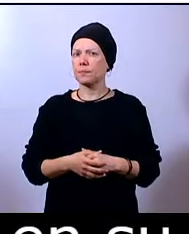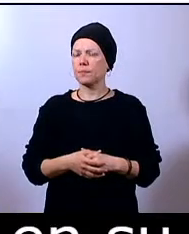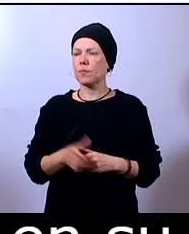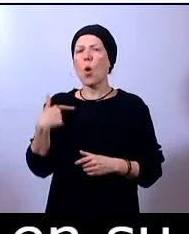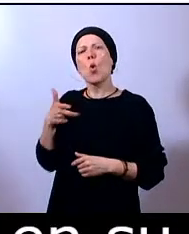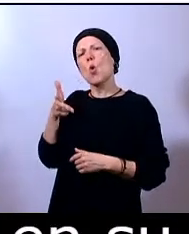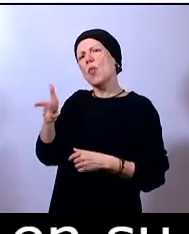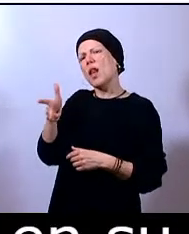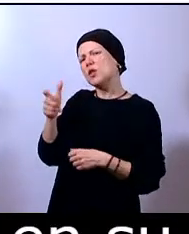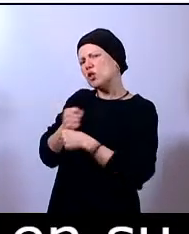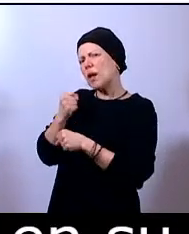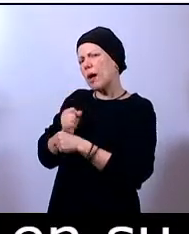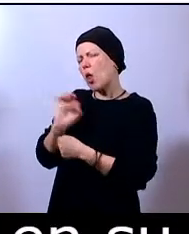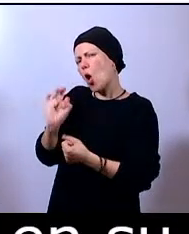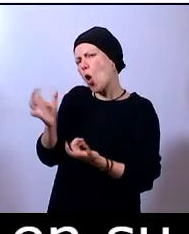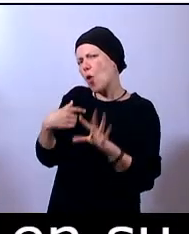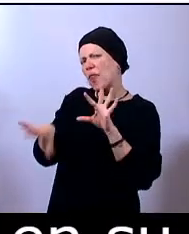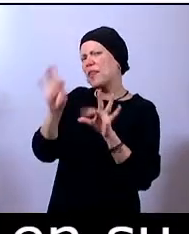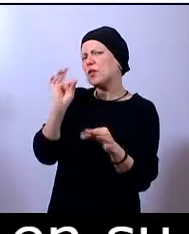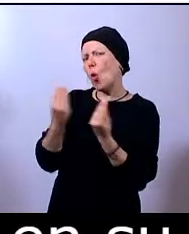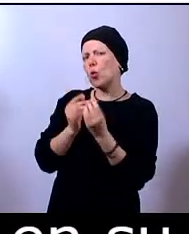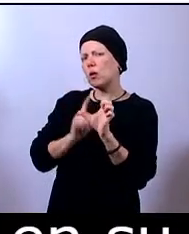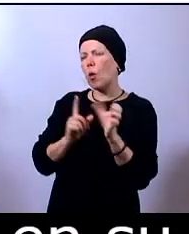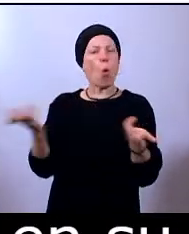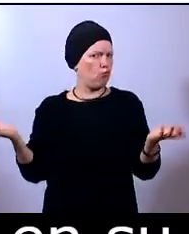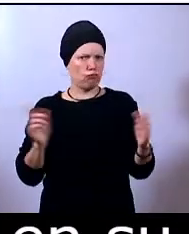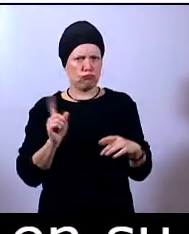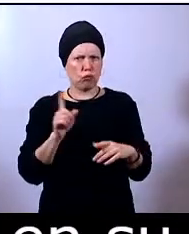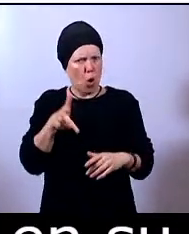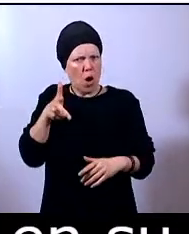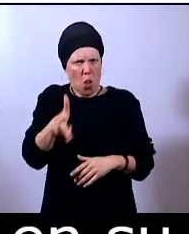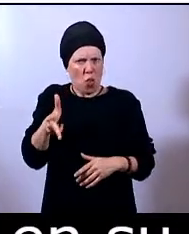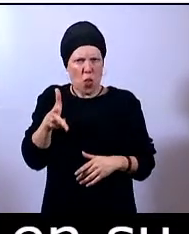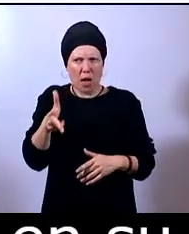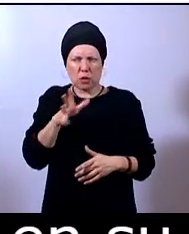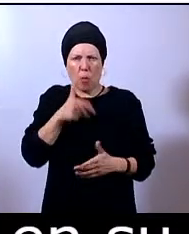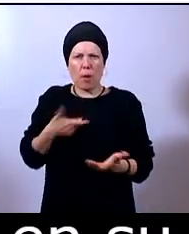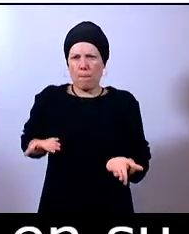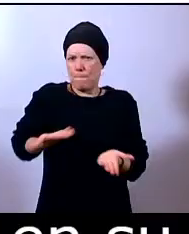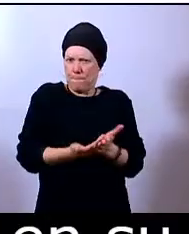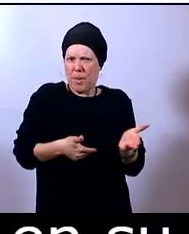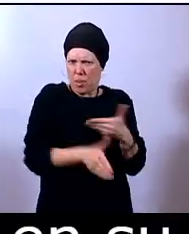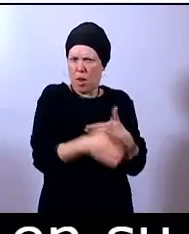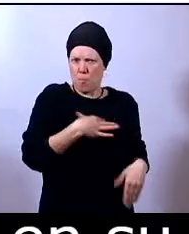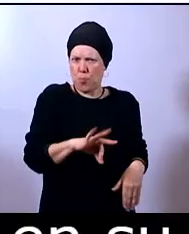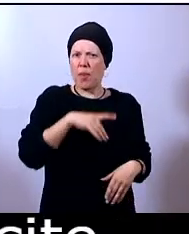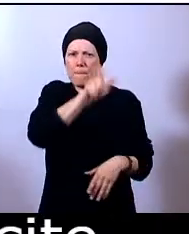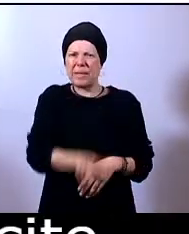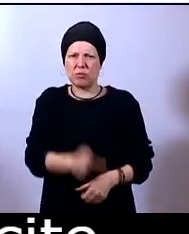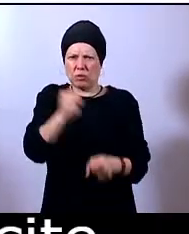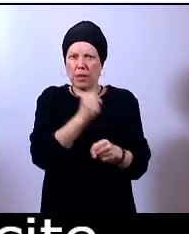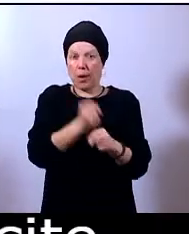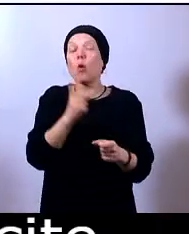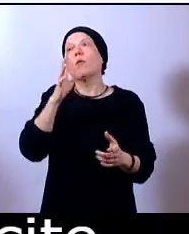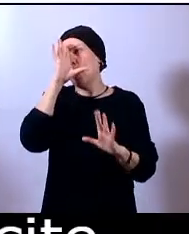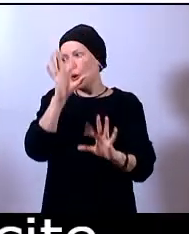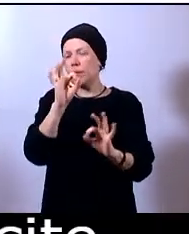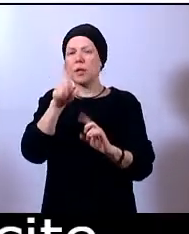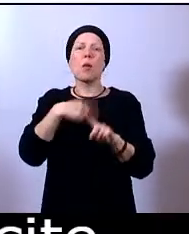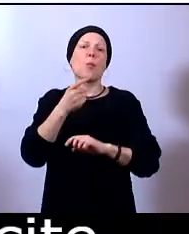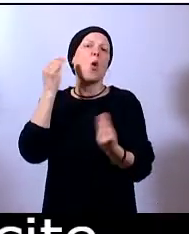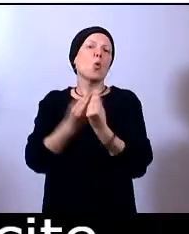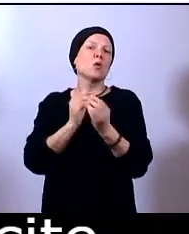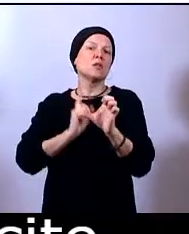¿O va a ser una decisión de la Junta? Es un derecho a solicitarlo de cada trabajador y luego, evidentemente, la Junta considera